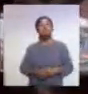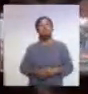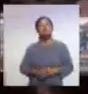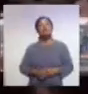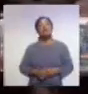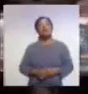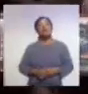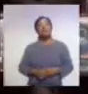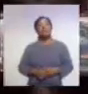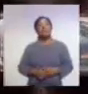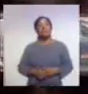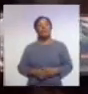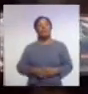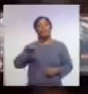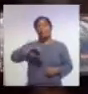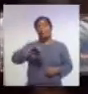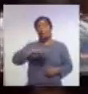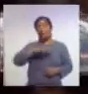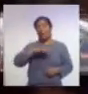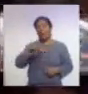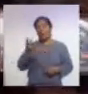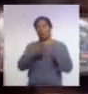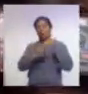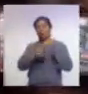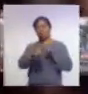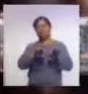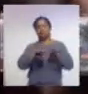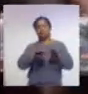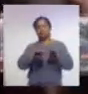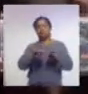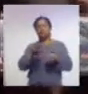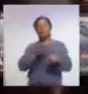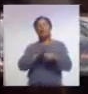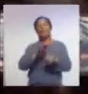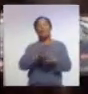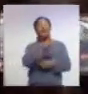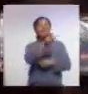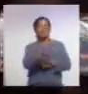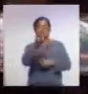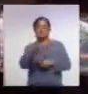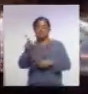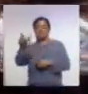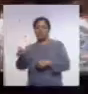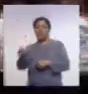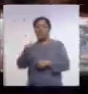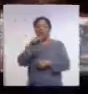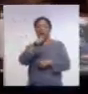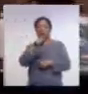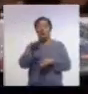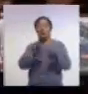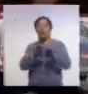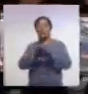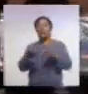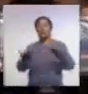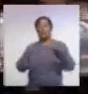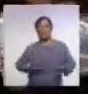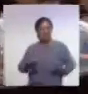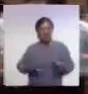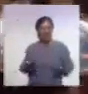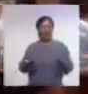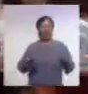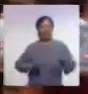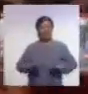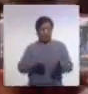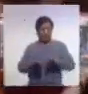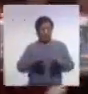más definida la coreografía que se montará y se trabajó de manera personalizada con las niñas y niños que han desarrollado el gusto por el canto.